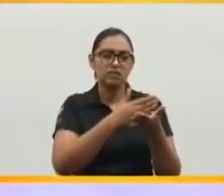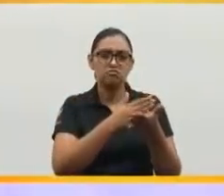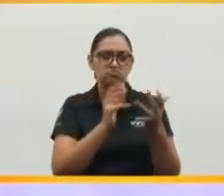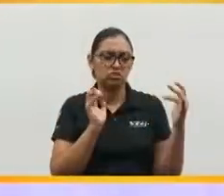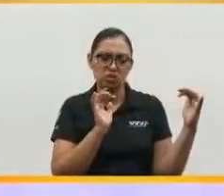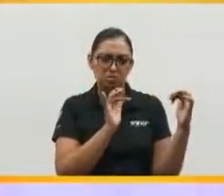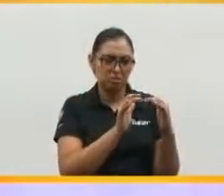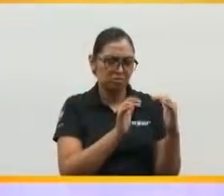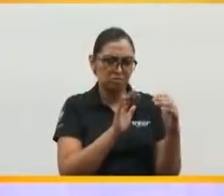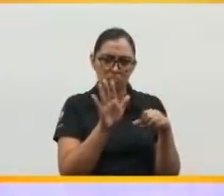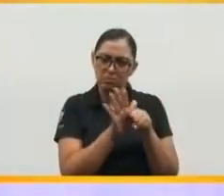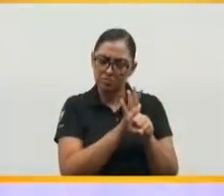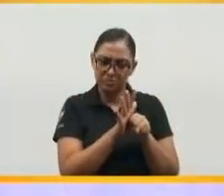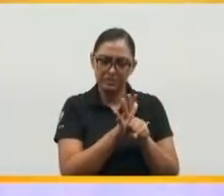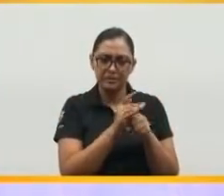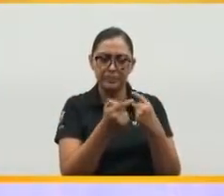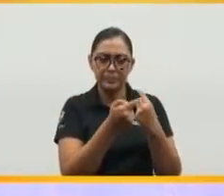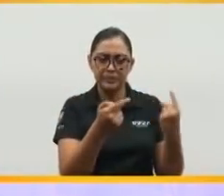reunión.